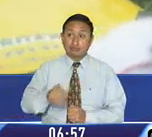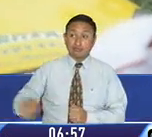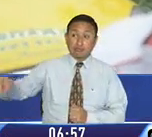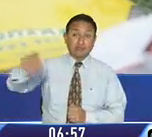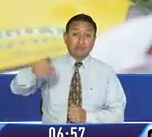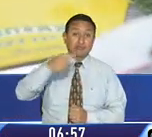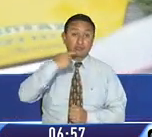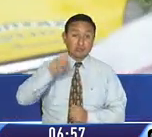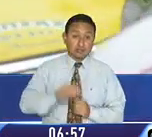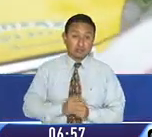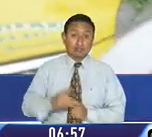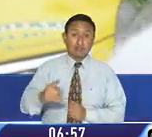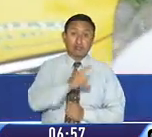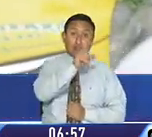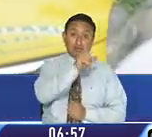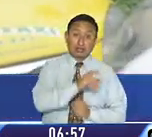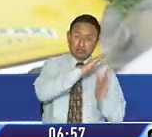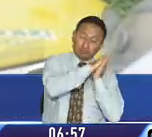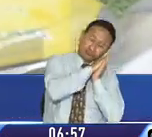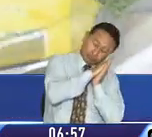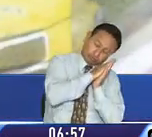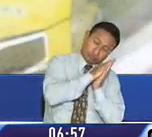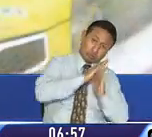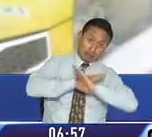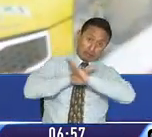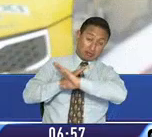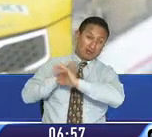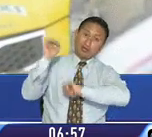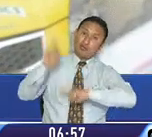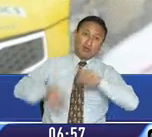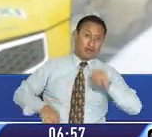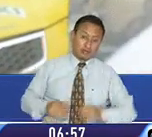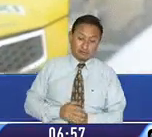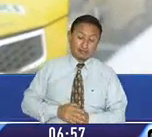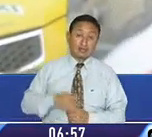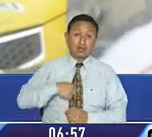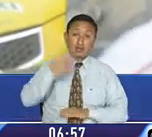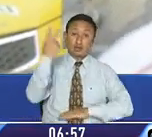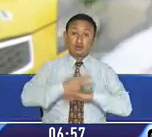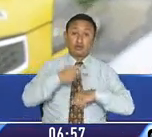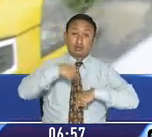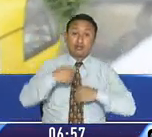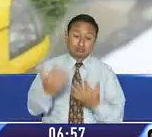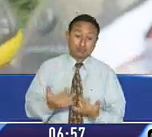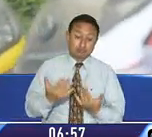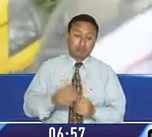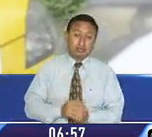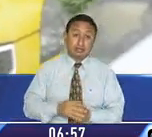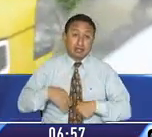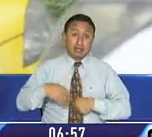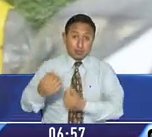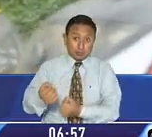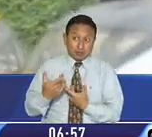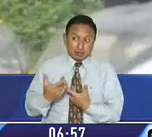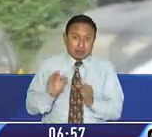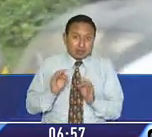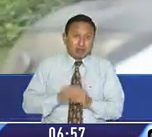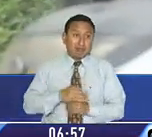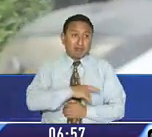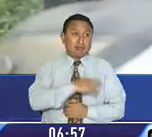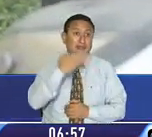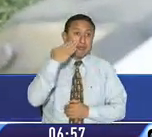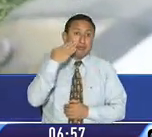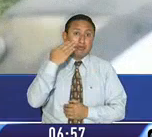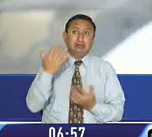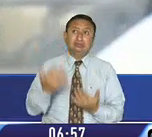que lo cogieron dormido a él. Él no pudo hacer nada. Que nos tienen ya 2 días aquí. Miren, no nos dan ninguna respuesta. Y mi mamá está en